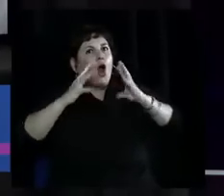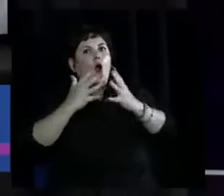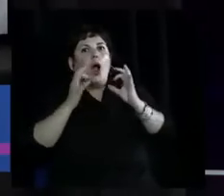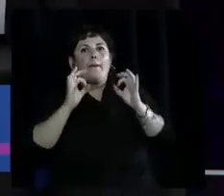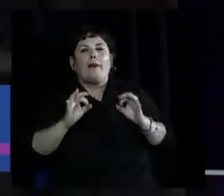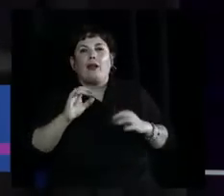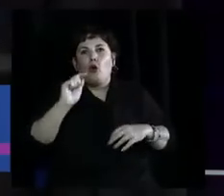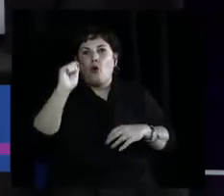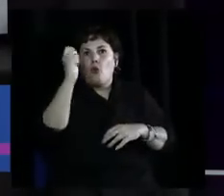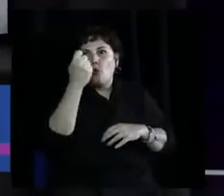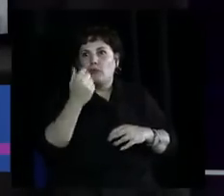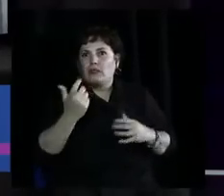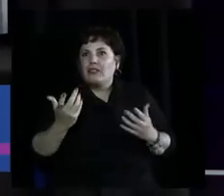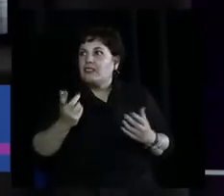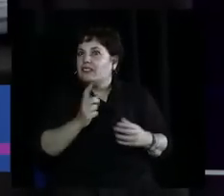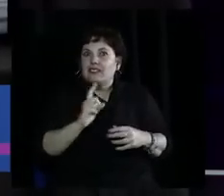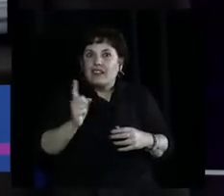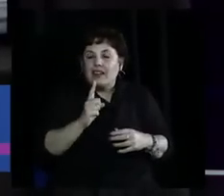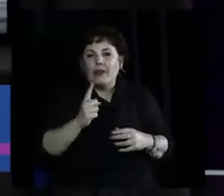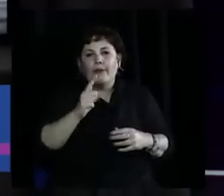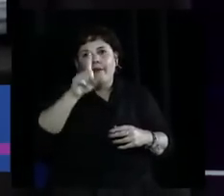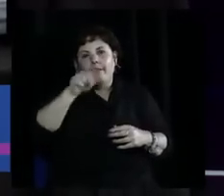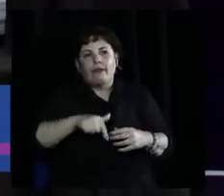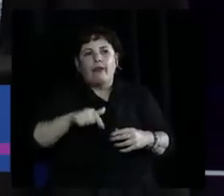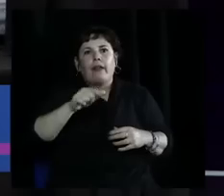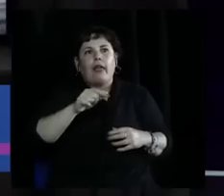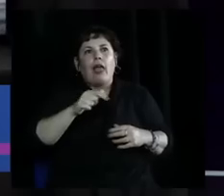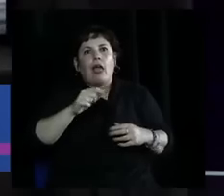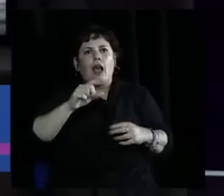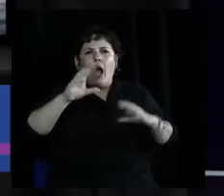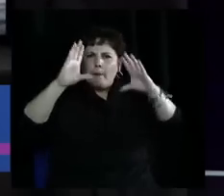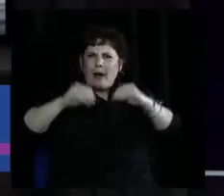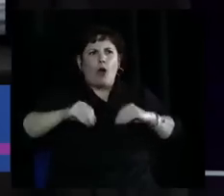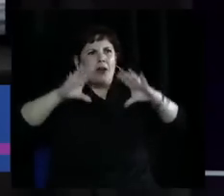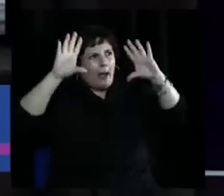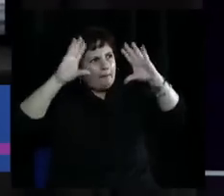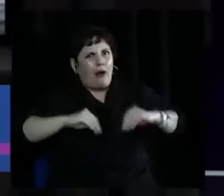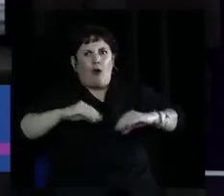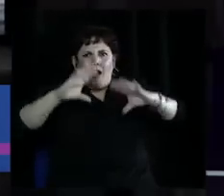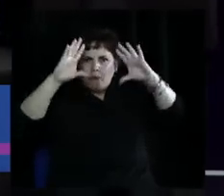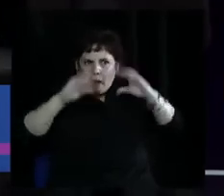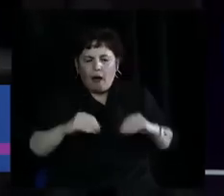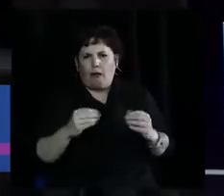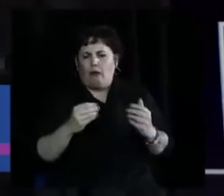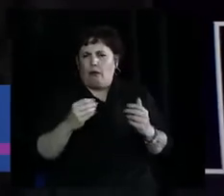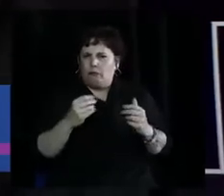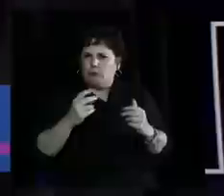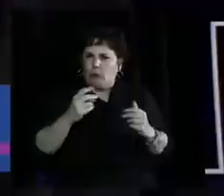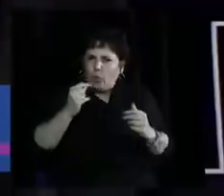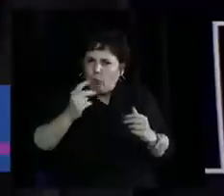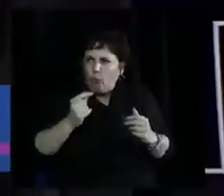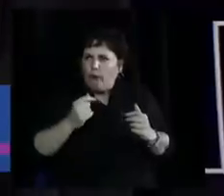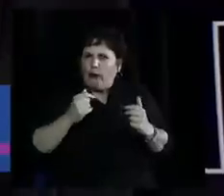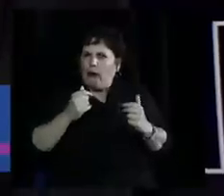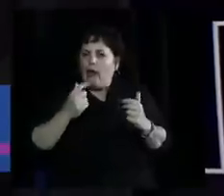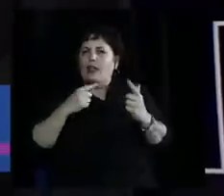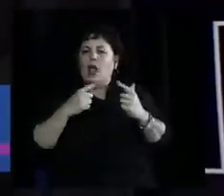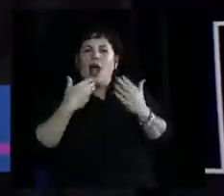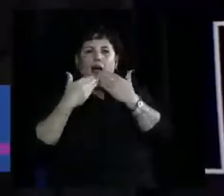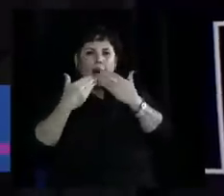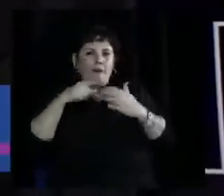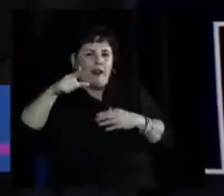de UTE, lo cual deriva, por supuesto, en el aumento de los cortes de luz, la frecuencia y la duración de esos cortes de luz. Pero de todo eso vamos a hablar con Gabriel